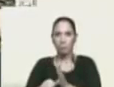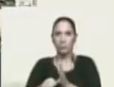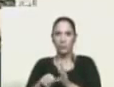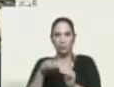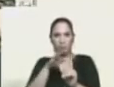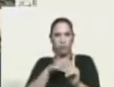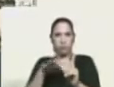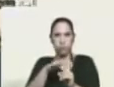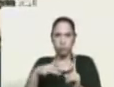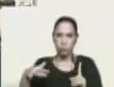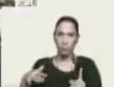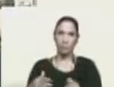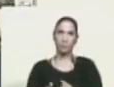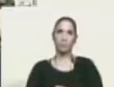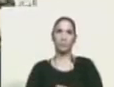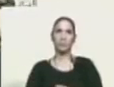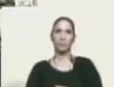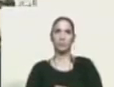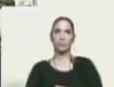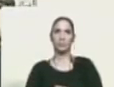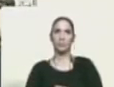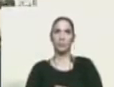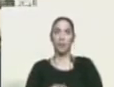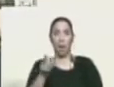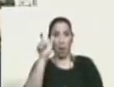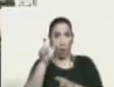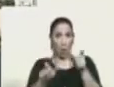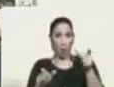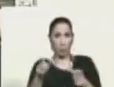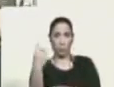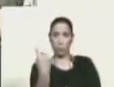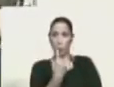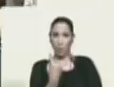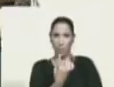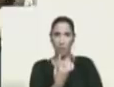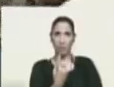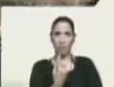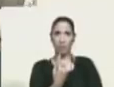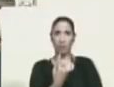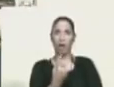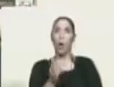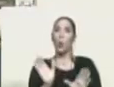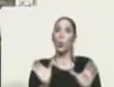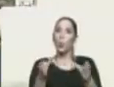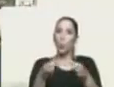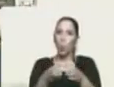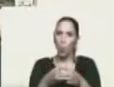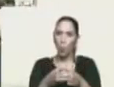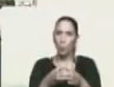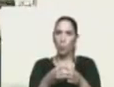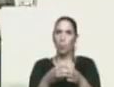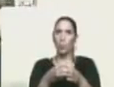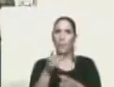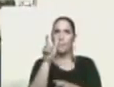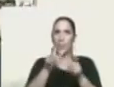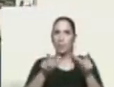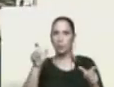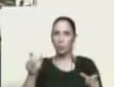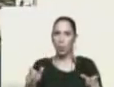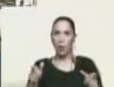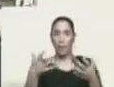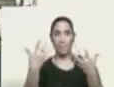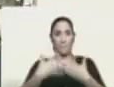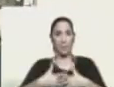aterrorizar no solamente a un ciudadano como individuo, sino a grupos, a colectivos, desde